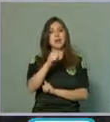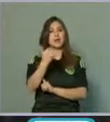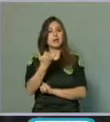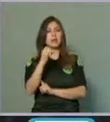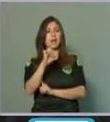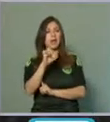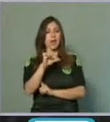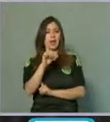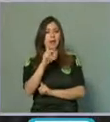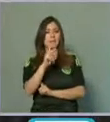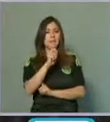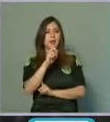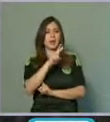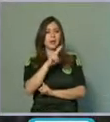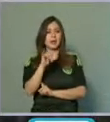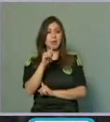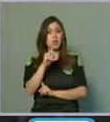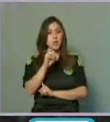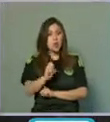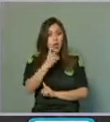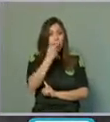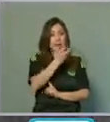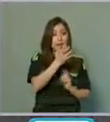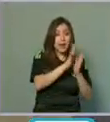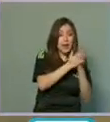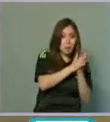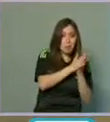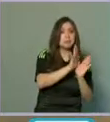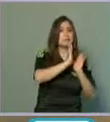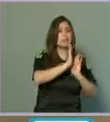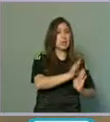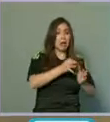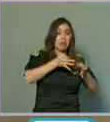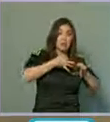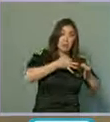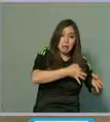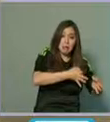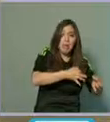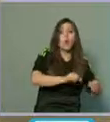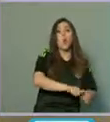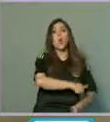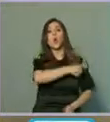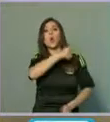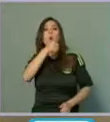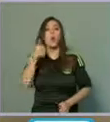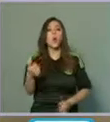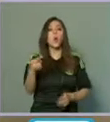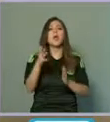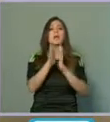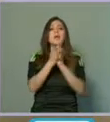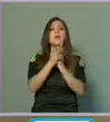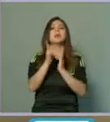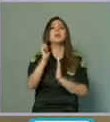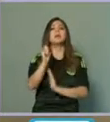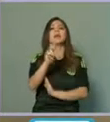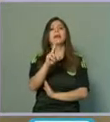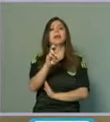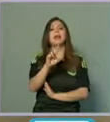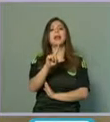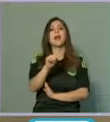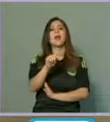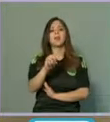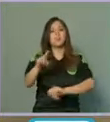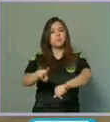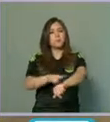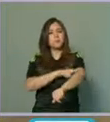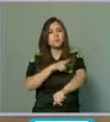También traducido como La Señora y el Perrito. Si ya nos enganchamos un poco más, tenemos esta pequeña, bueno, es un relato largo, es incluso una